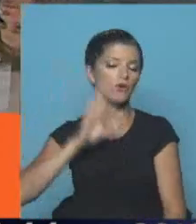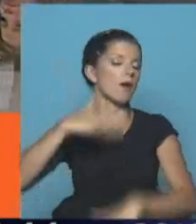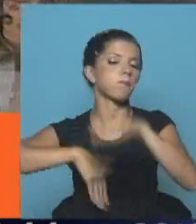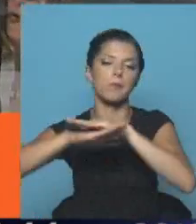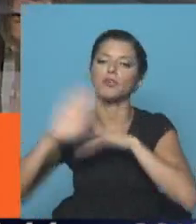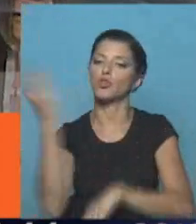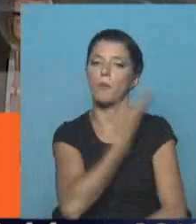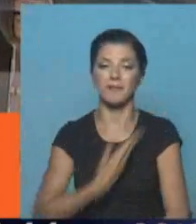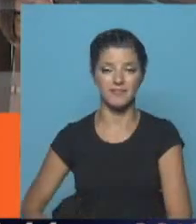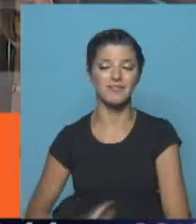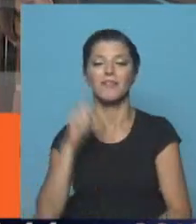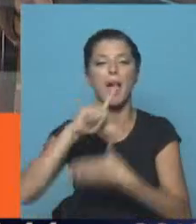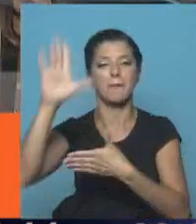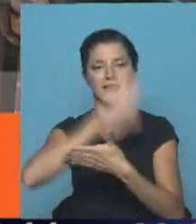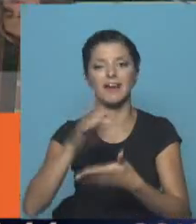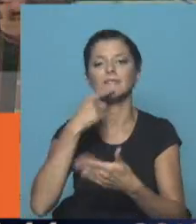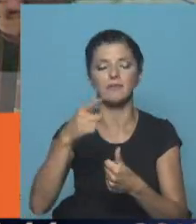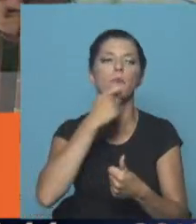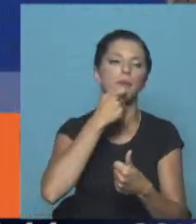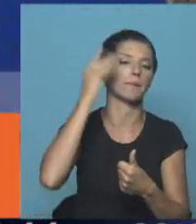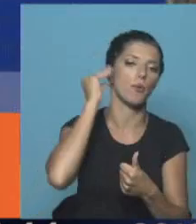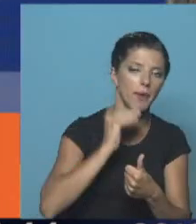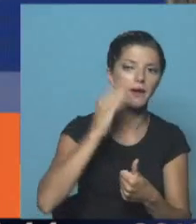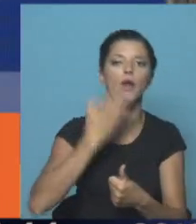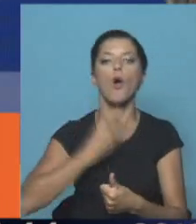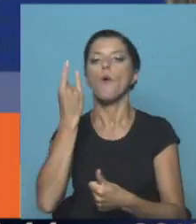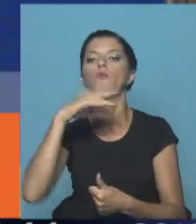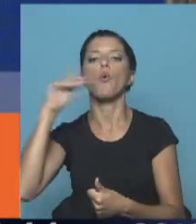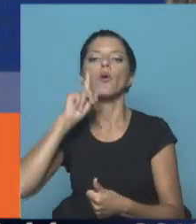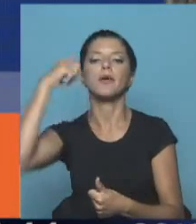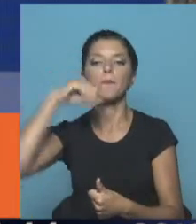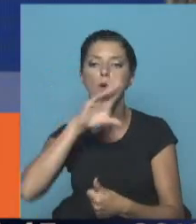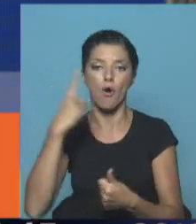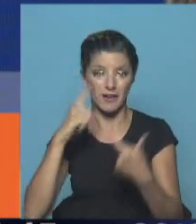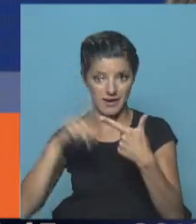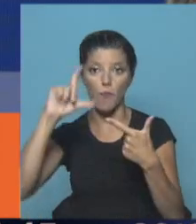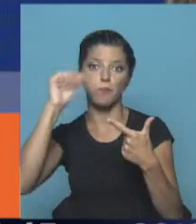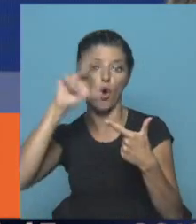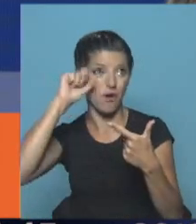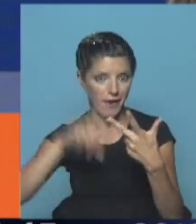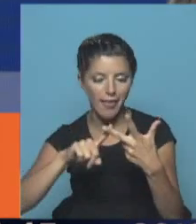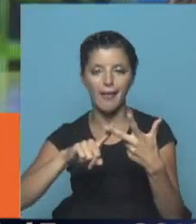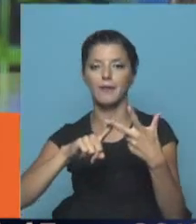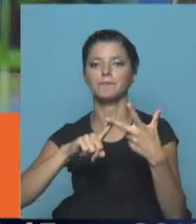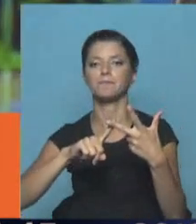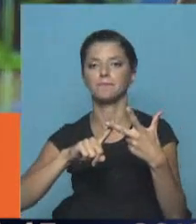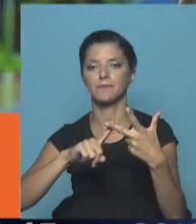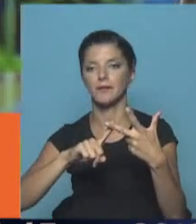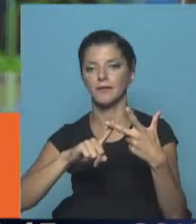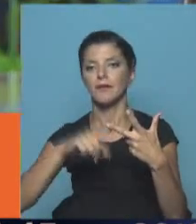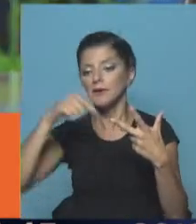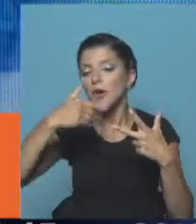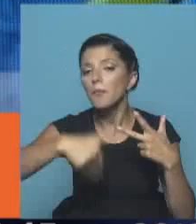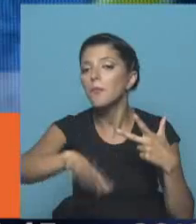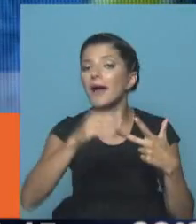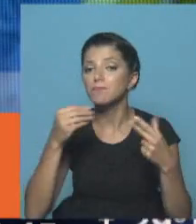presidente en América Latina. Menem, Fujimori, Correa intentó pero no pudo. Ahora, ¿qué viene después de Correa,